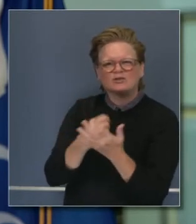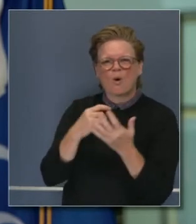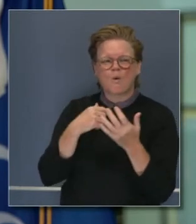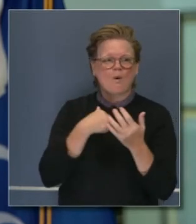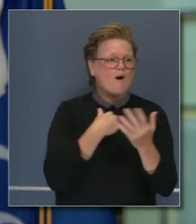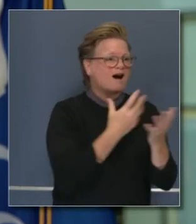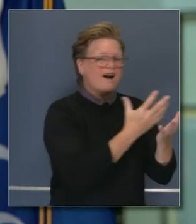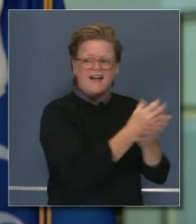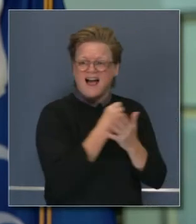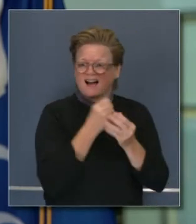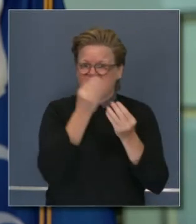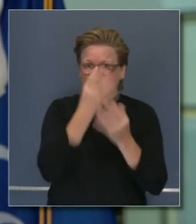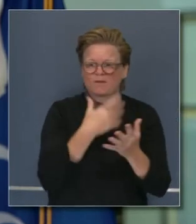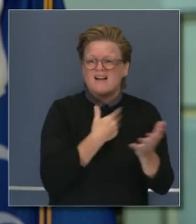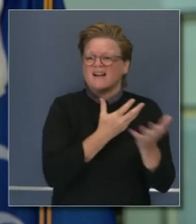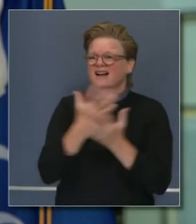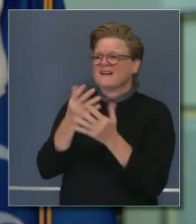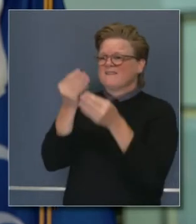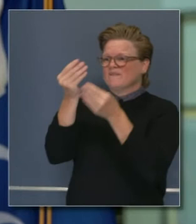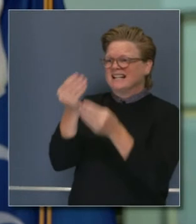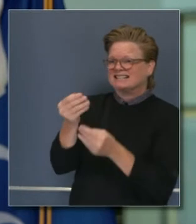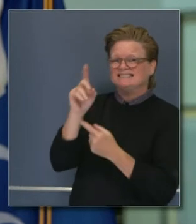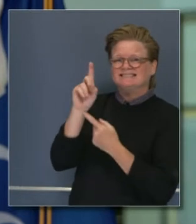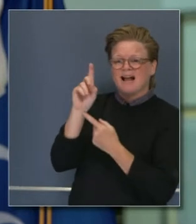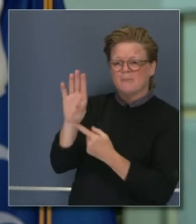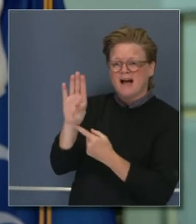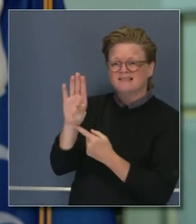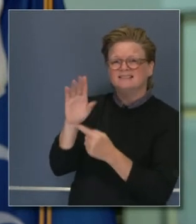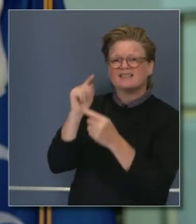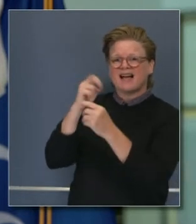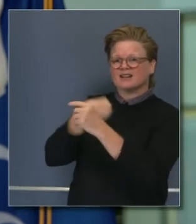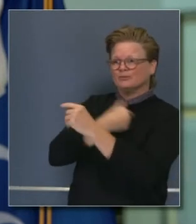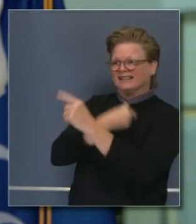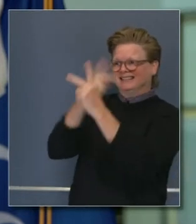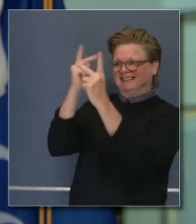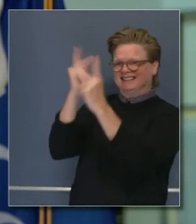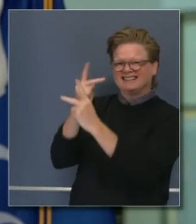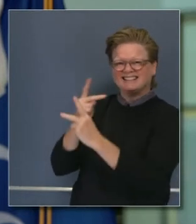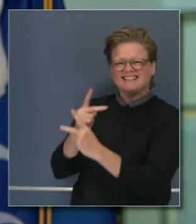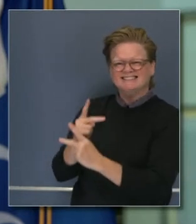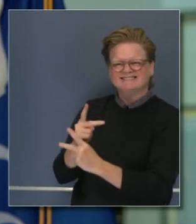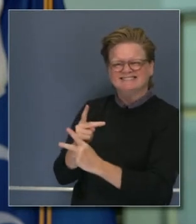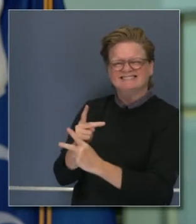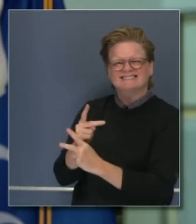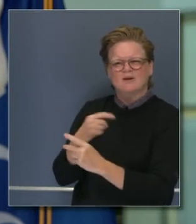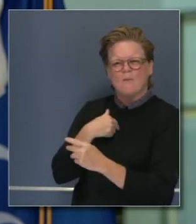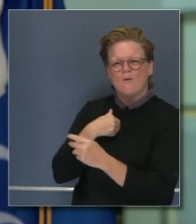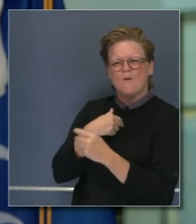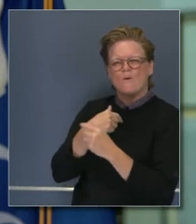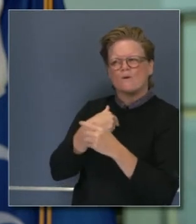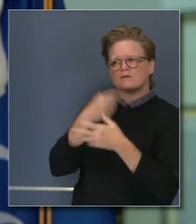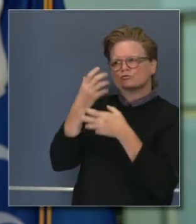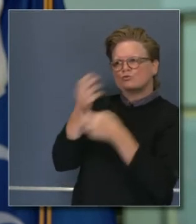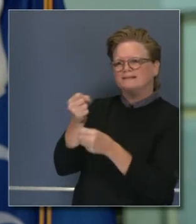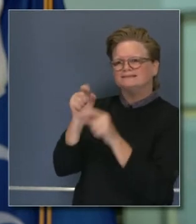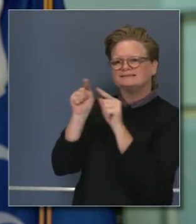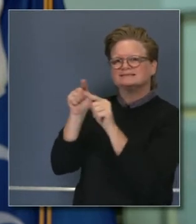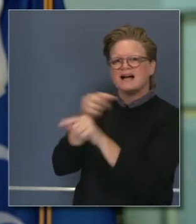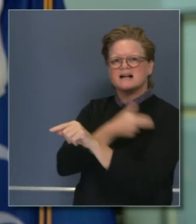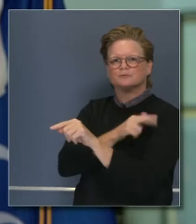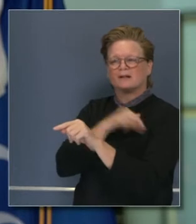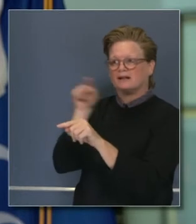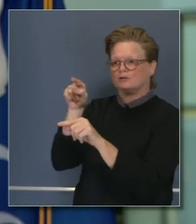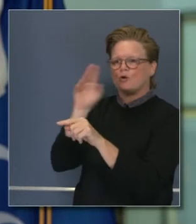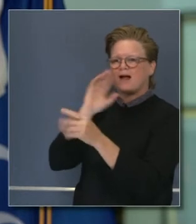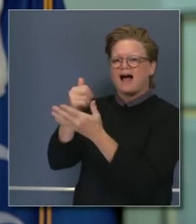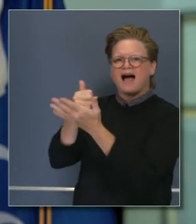para permitir que nos llegue esa información para que pueda ser incluida. Y así tenemos confianza. Trabajando con socios del condado,